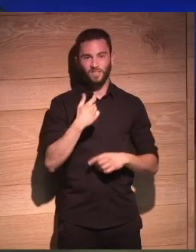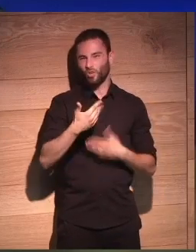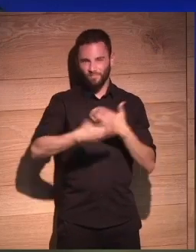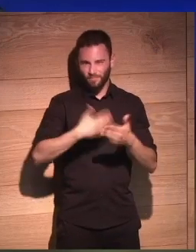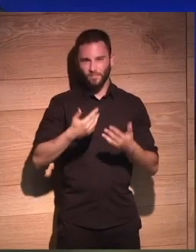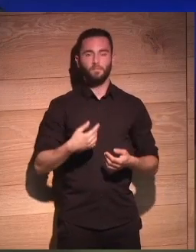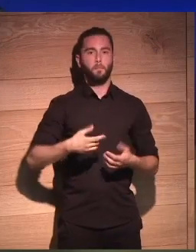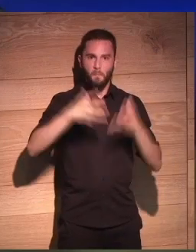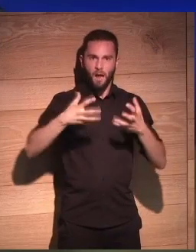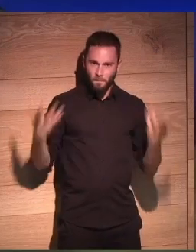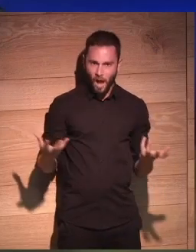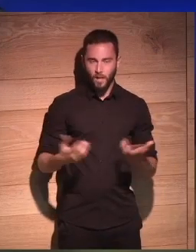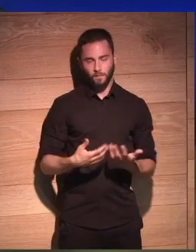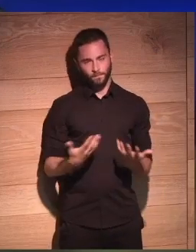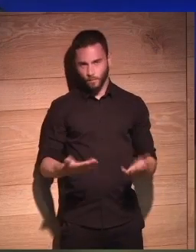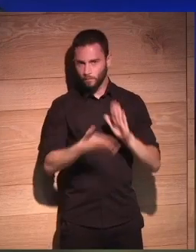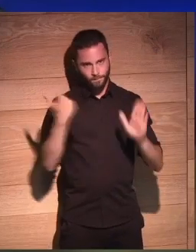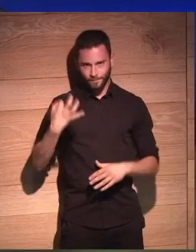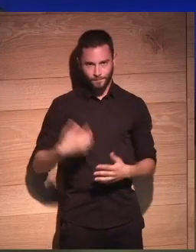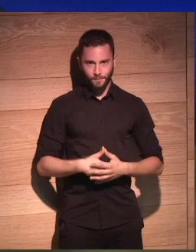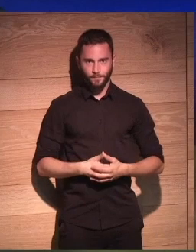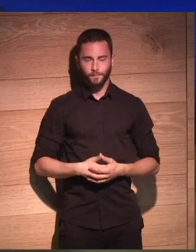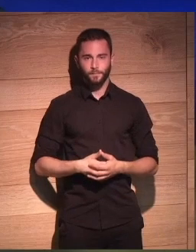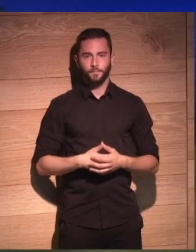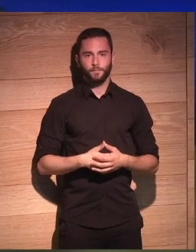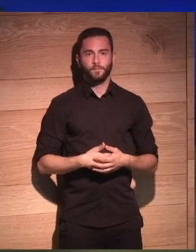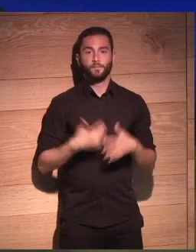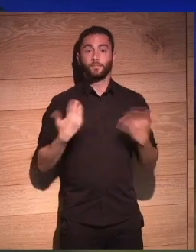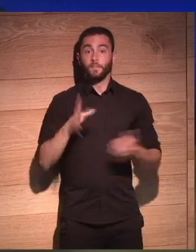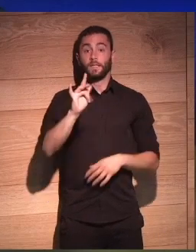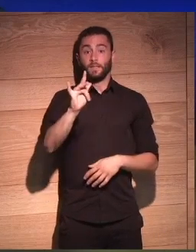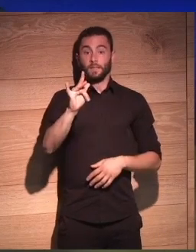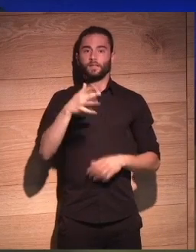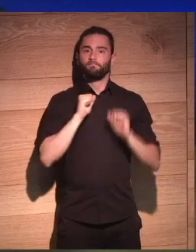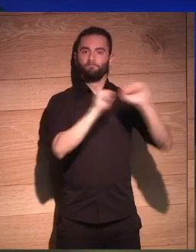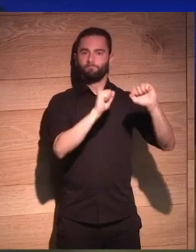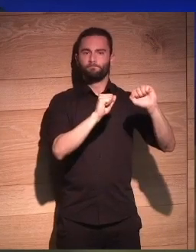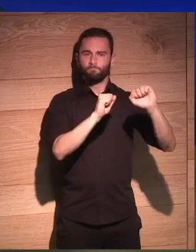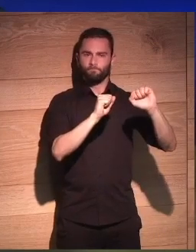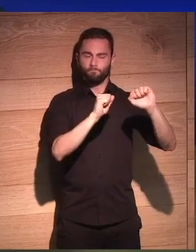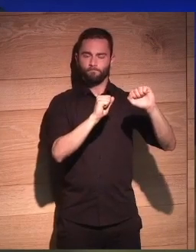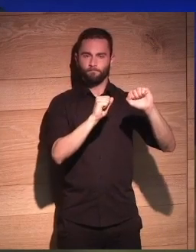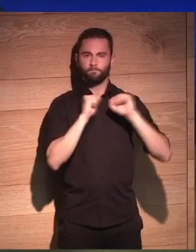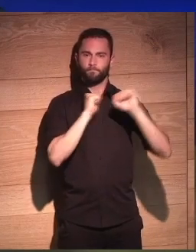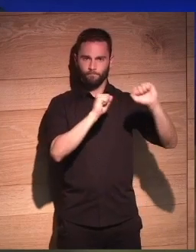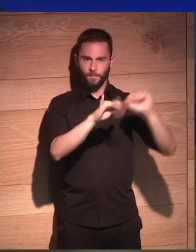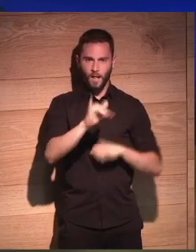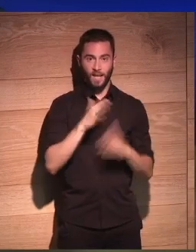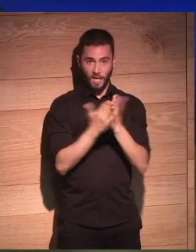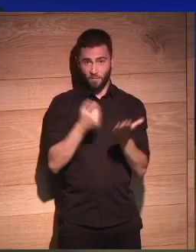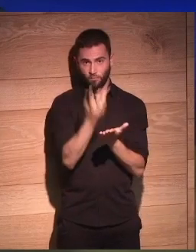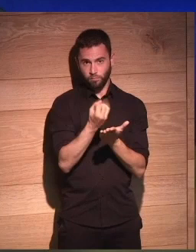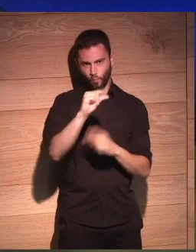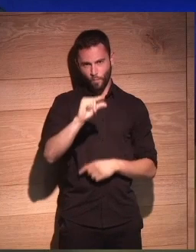ese edadismo que nos hace daño a todos. Sí, hay un rechazo, y de hecho hablo un poco en el libro de